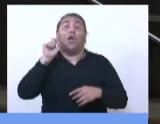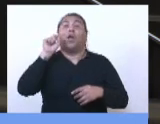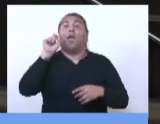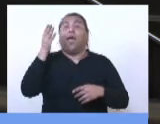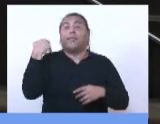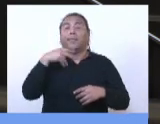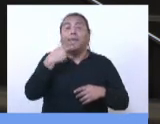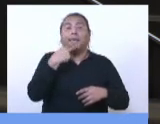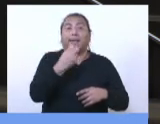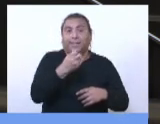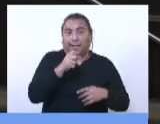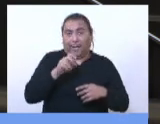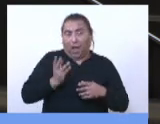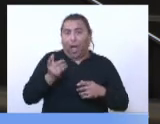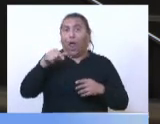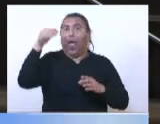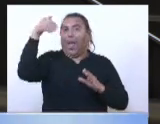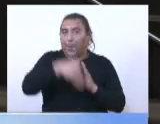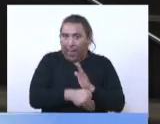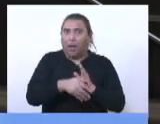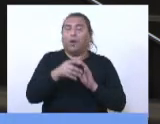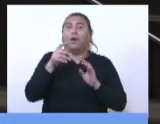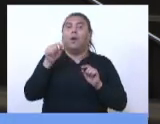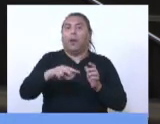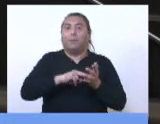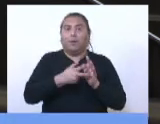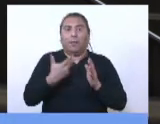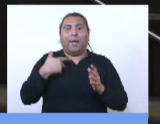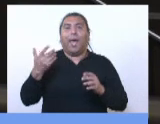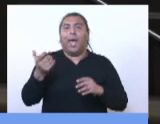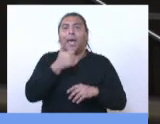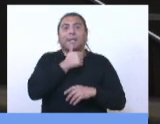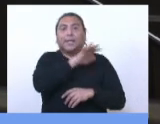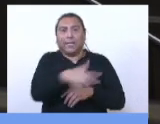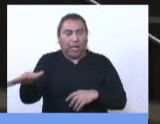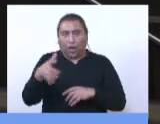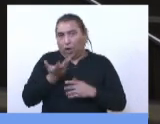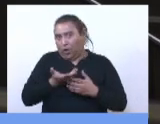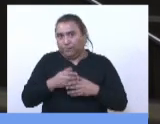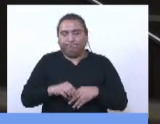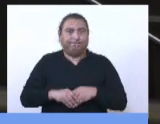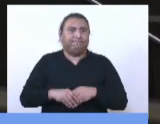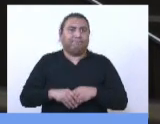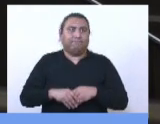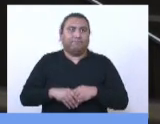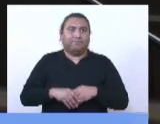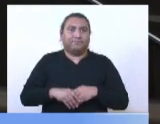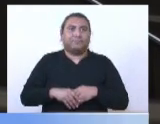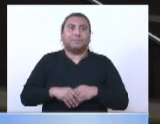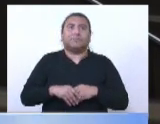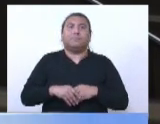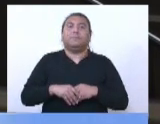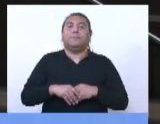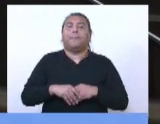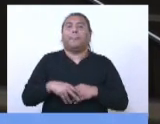logística era ahora bajaron los caudales estamos con un problema de los ríos o sea está en el 20 la energía renovable